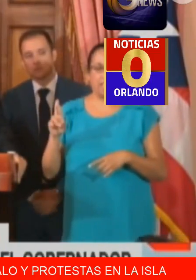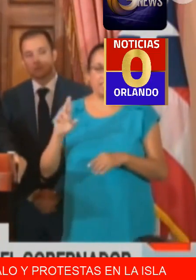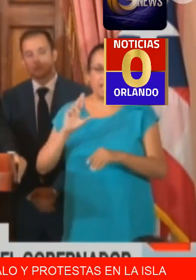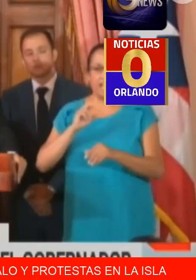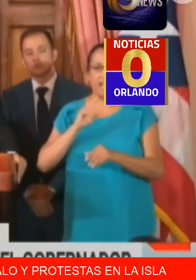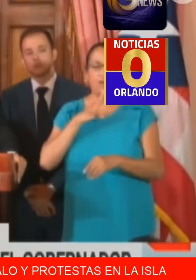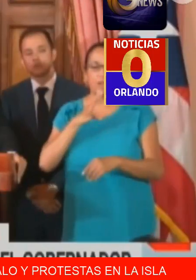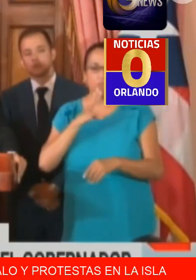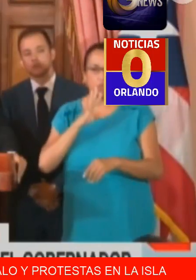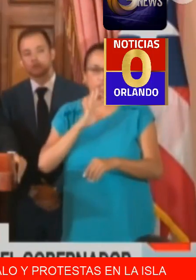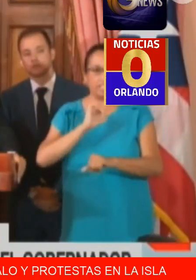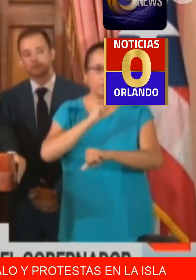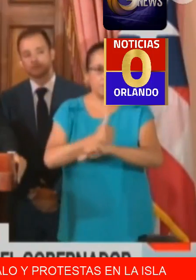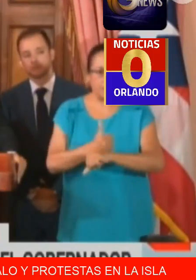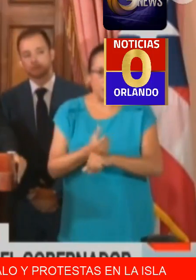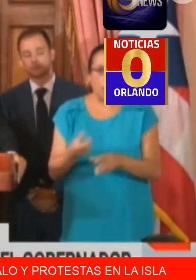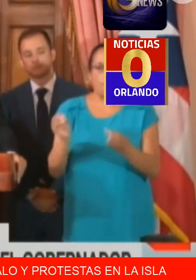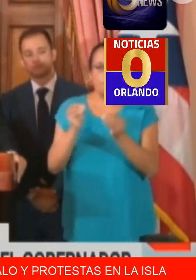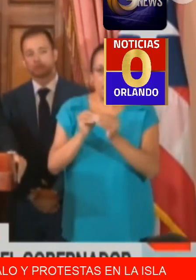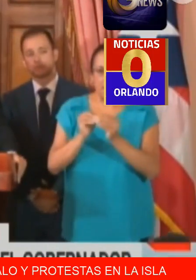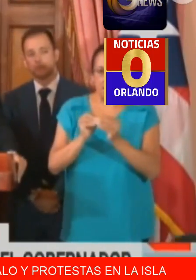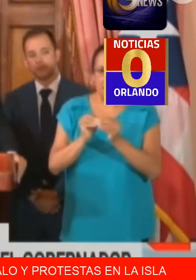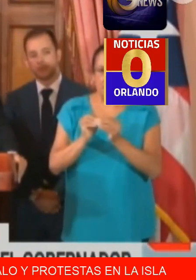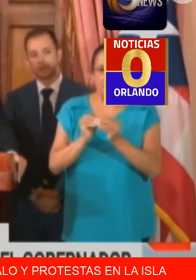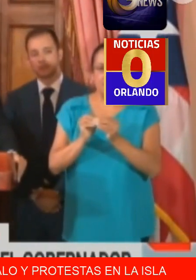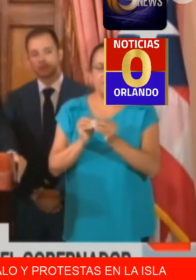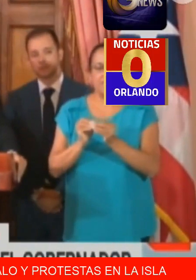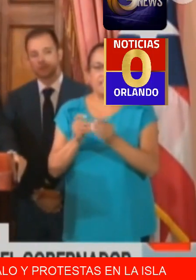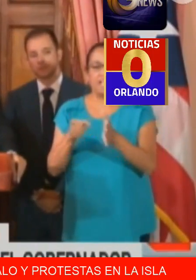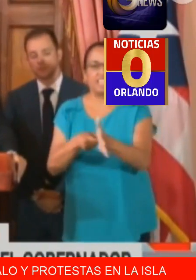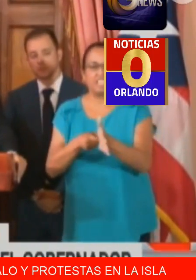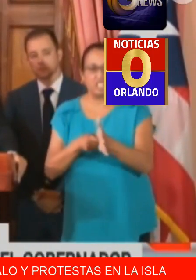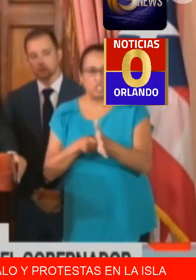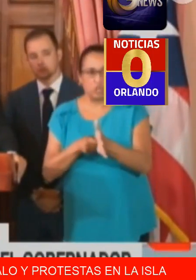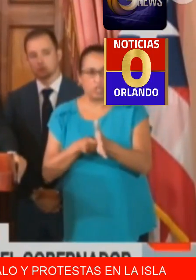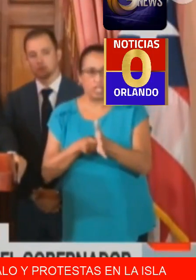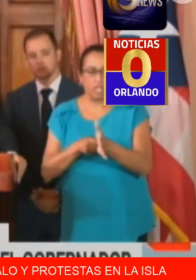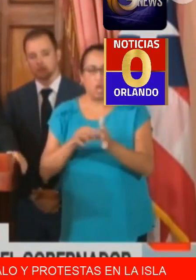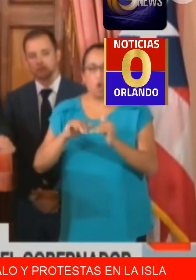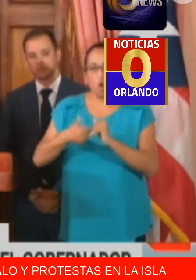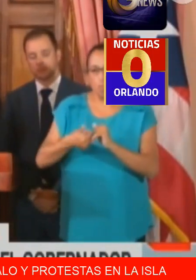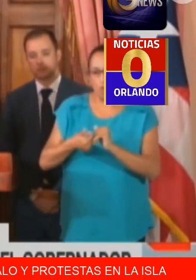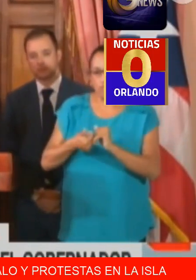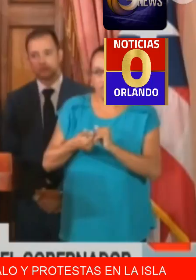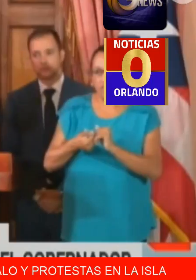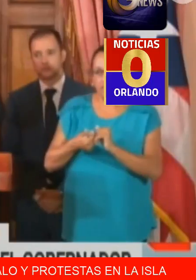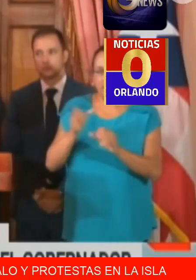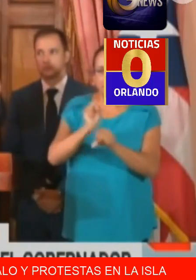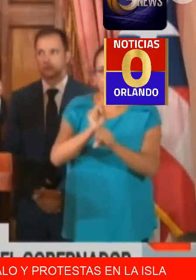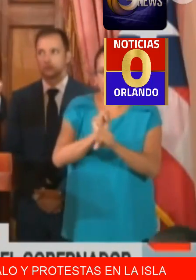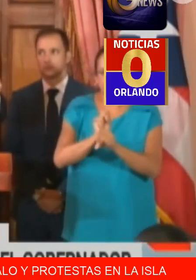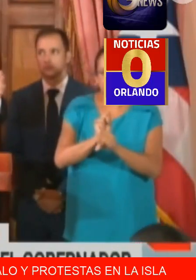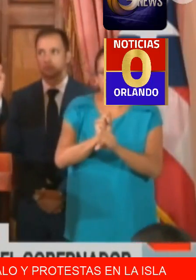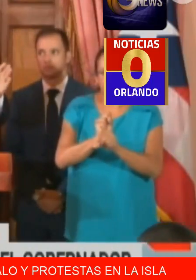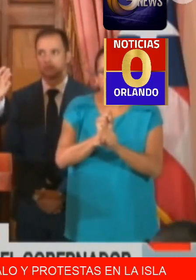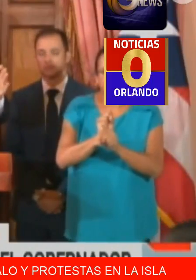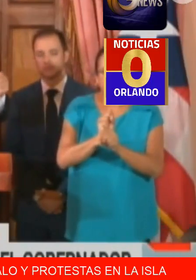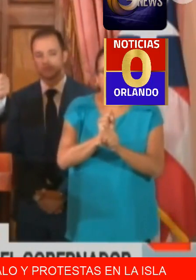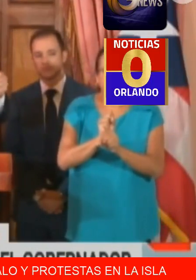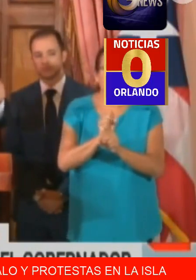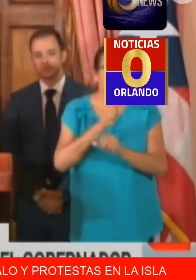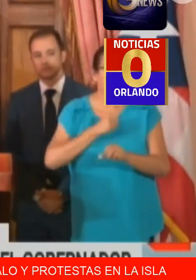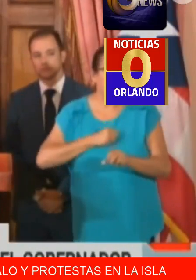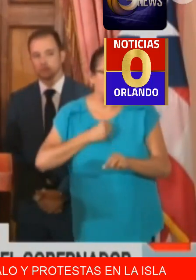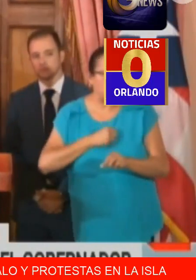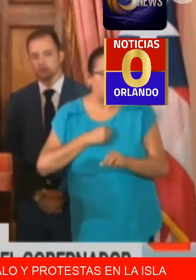hablando de imponer más restricciones. Una de las periodistas, vamos a escuchar. Número uno. Y número la voy a coger,